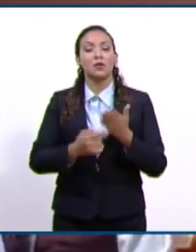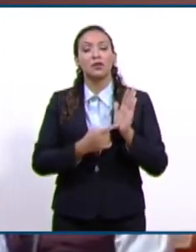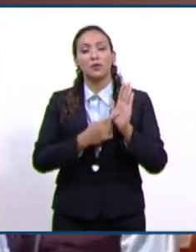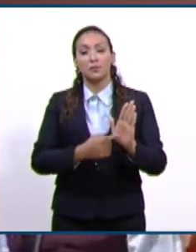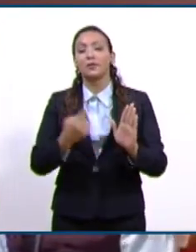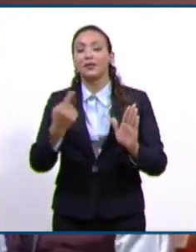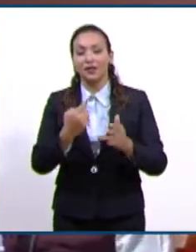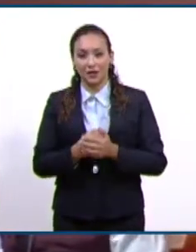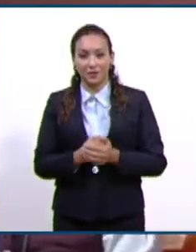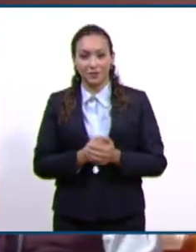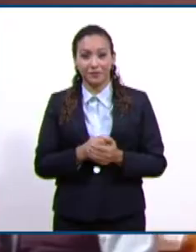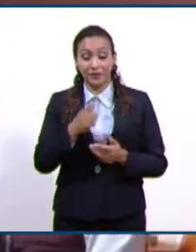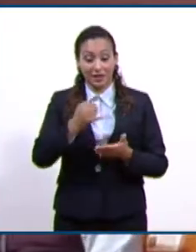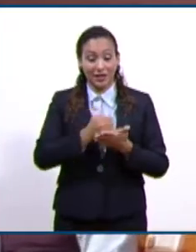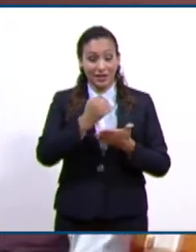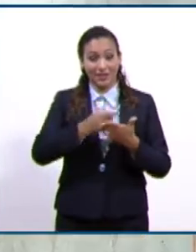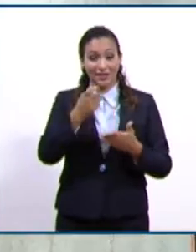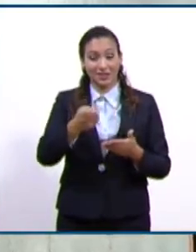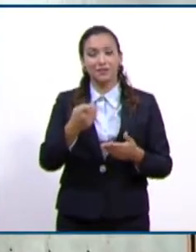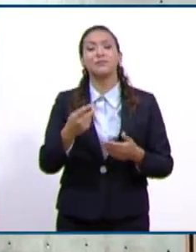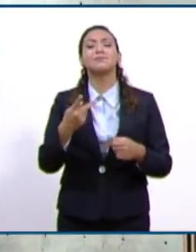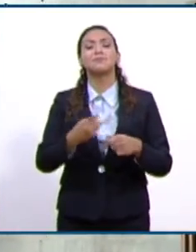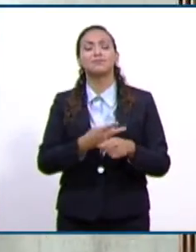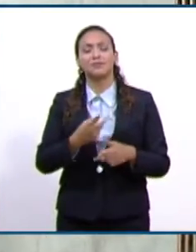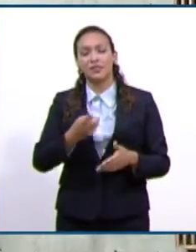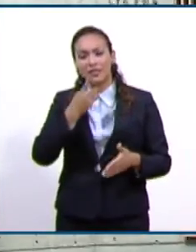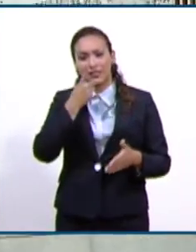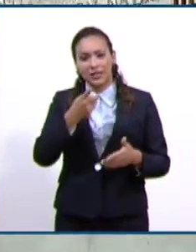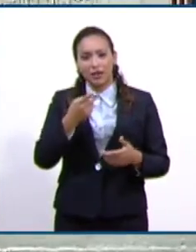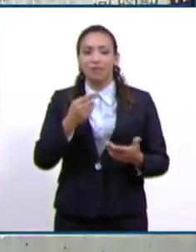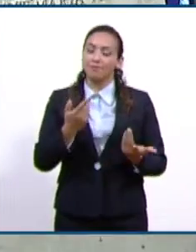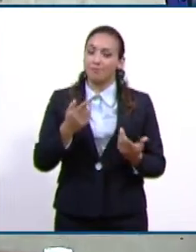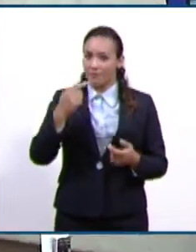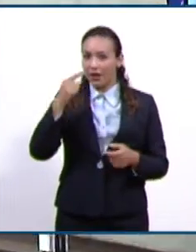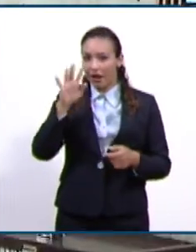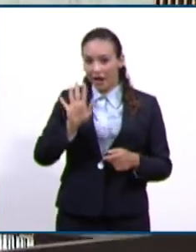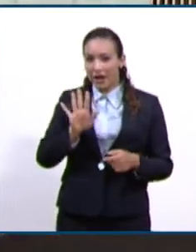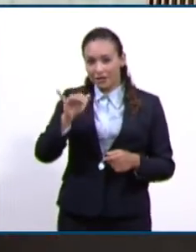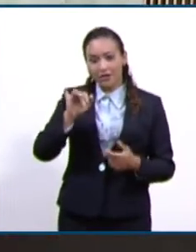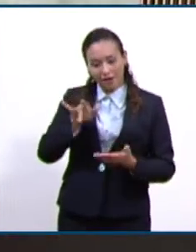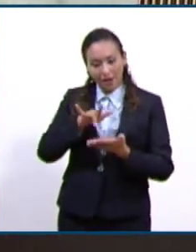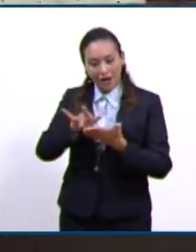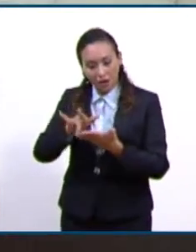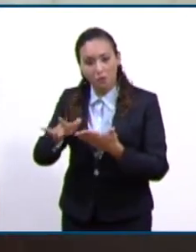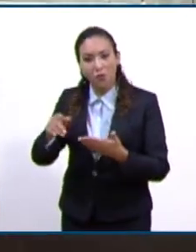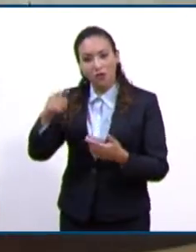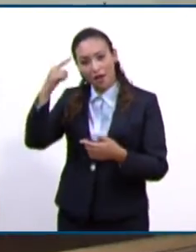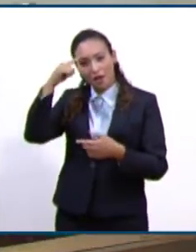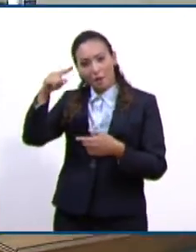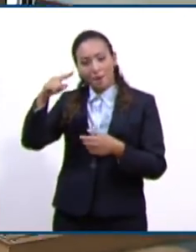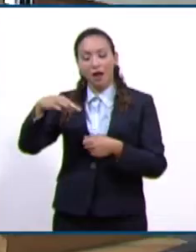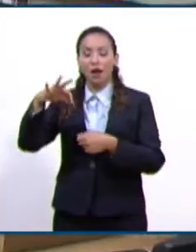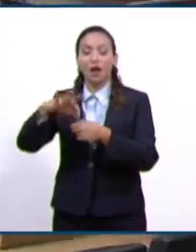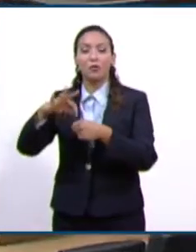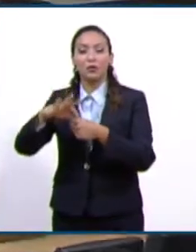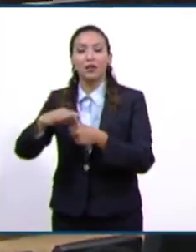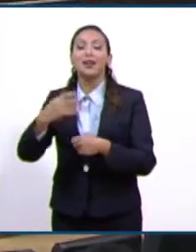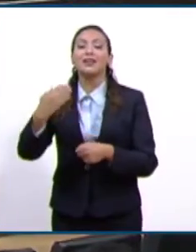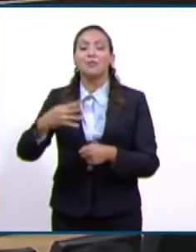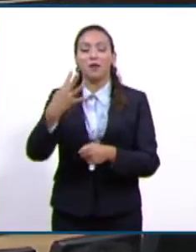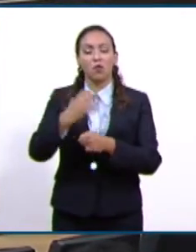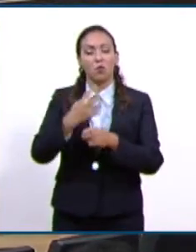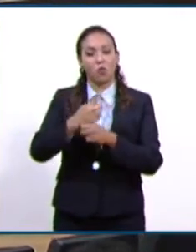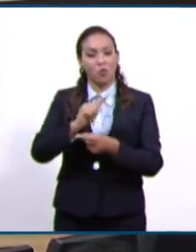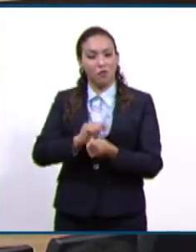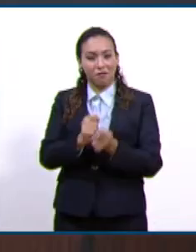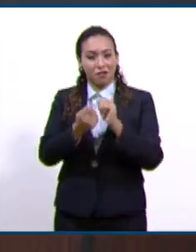impugnada porque, en dicho discurso, pretendió influir en el voto a favor de los partidos que impulsan la llamada Cuarta Transformación.